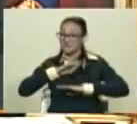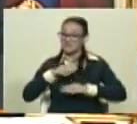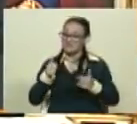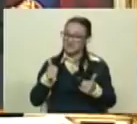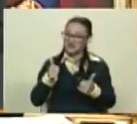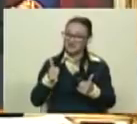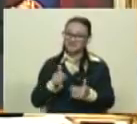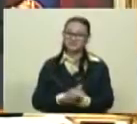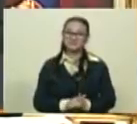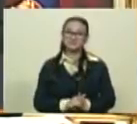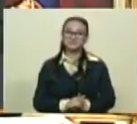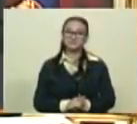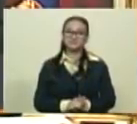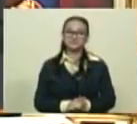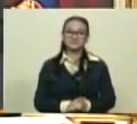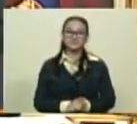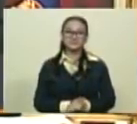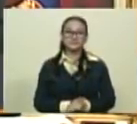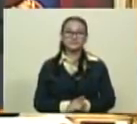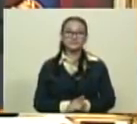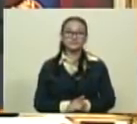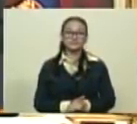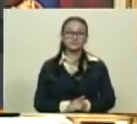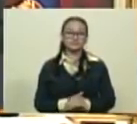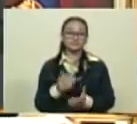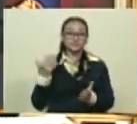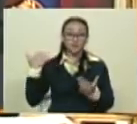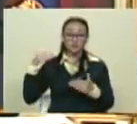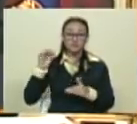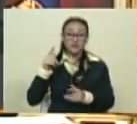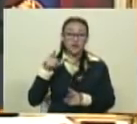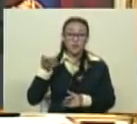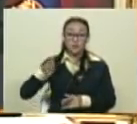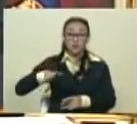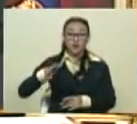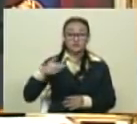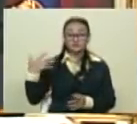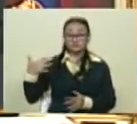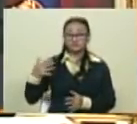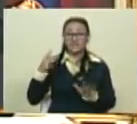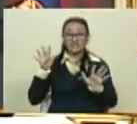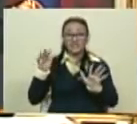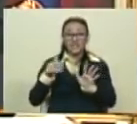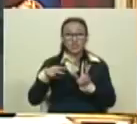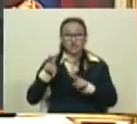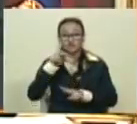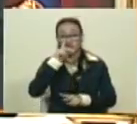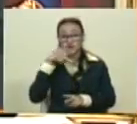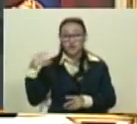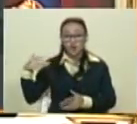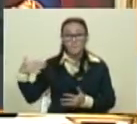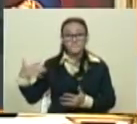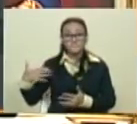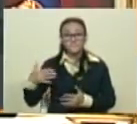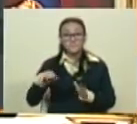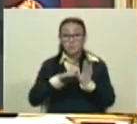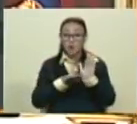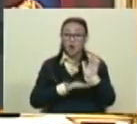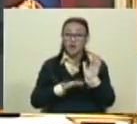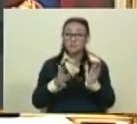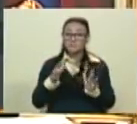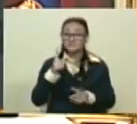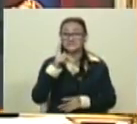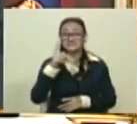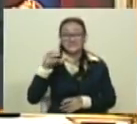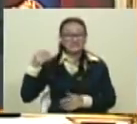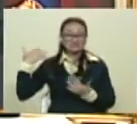vida. Hubieran muerto en el transcurso de estos 10, 12 años de este programa, hubieran muerto